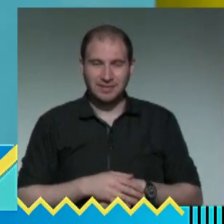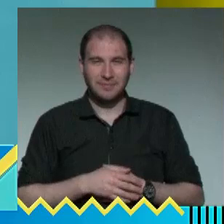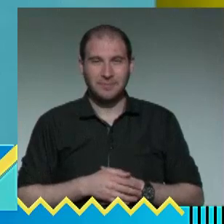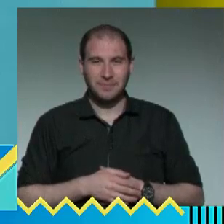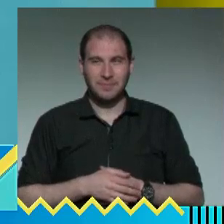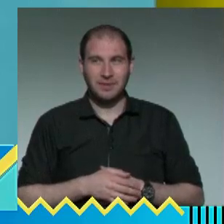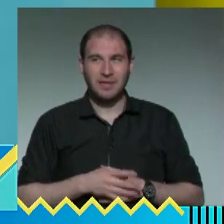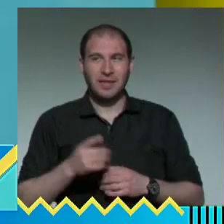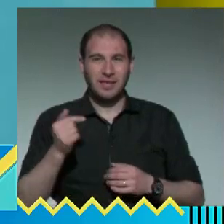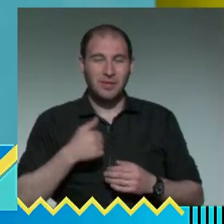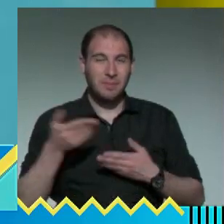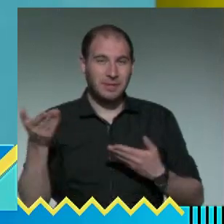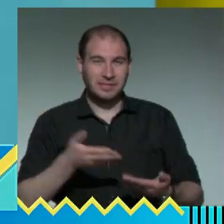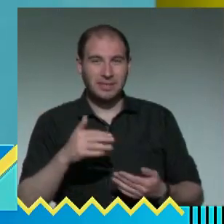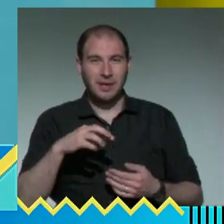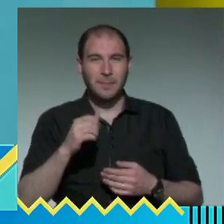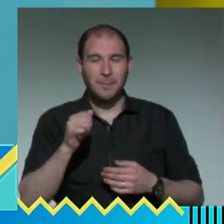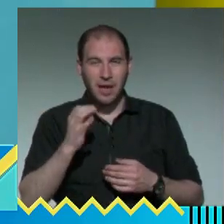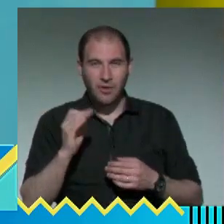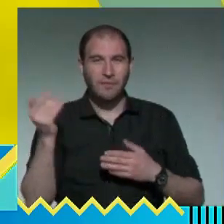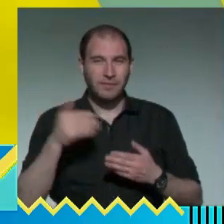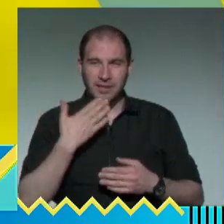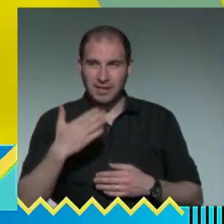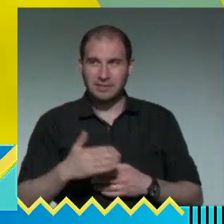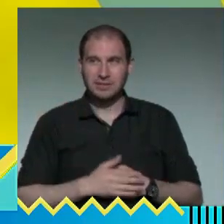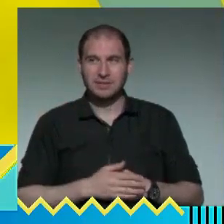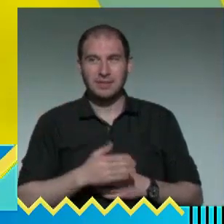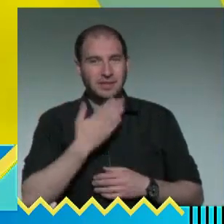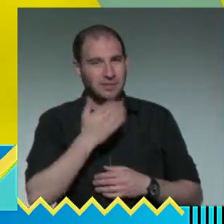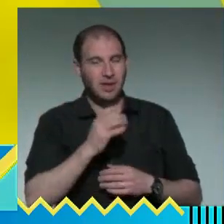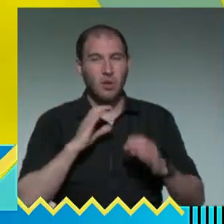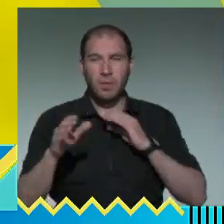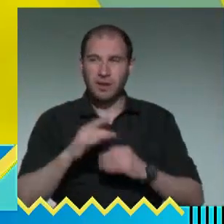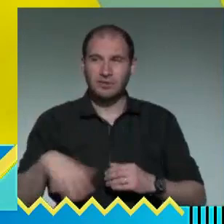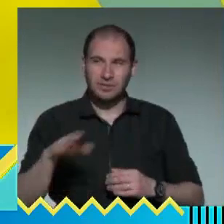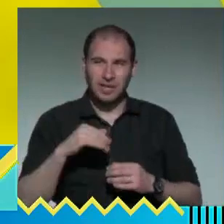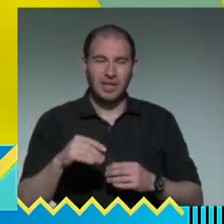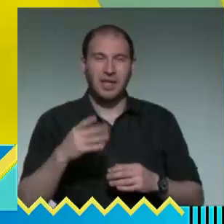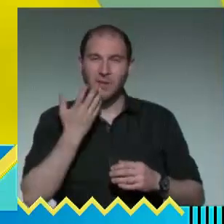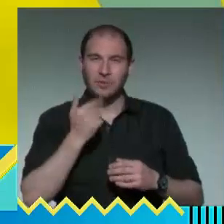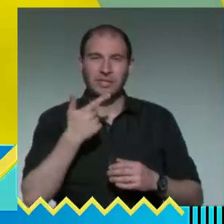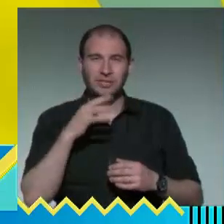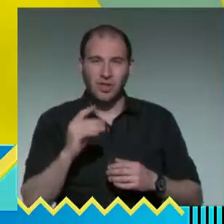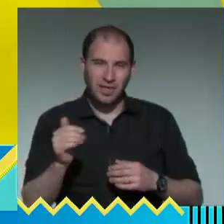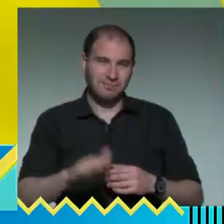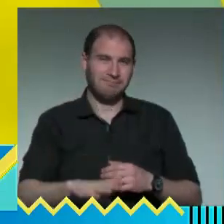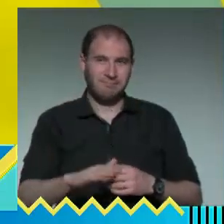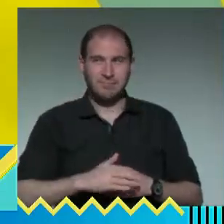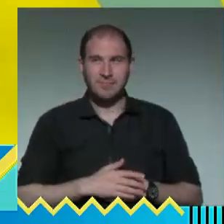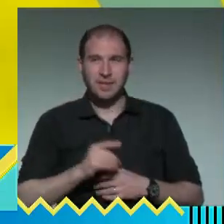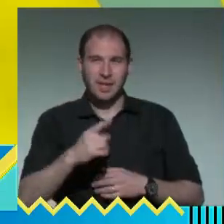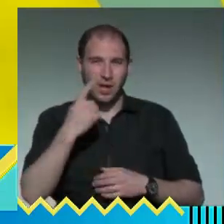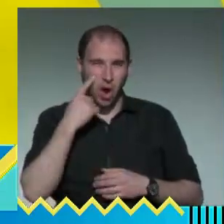otro. Los voy a presentar, está con nosotros Pau Esparta, muchas gracias Pau por estar presente, no, comunicadora social, seguidora de Soda Stereo desde chiquita,